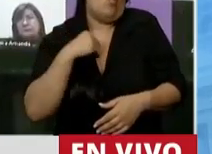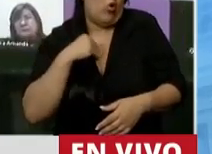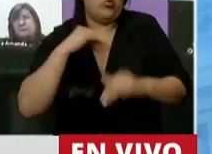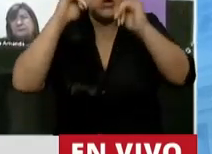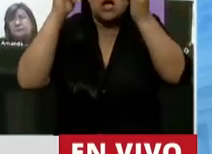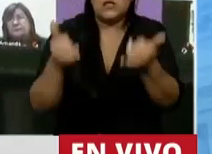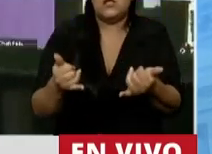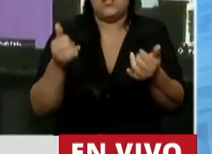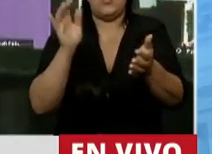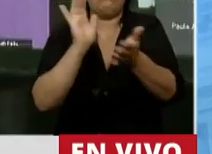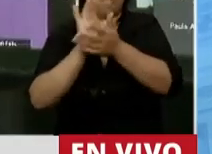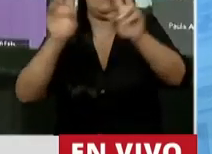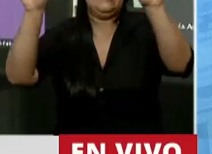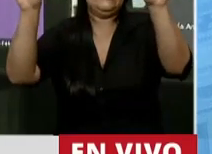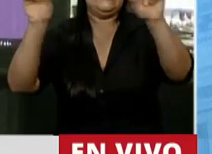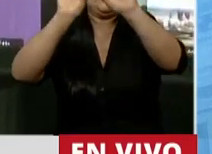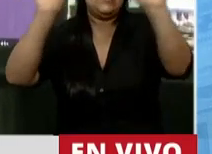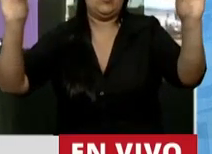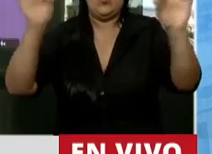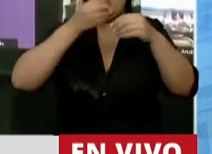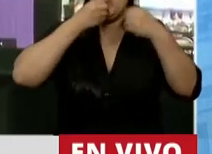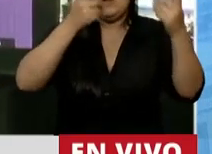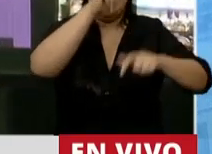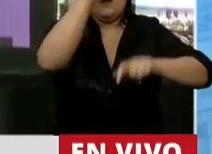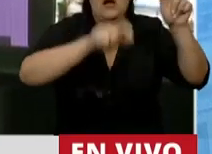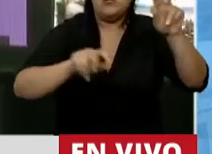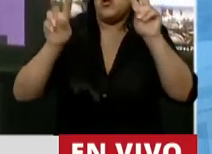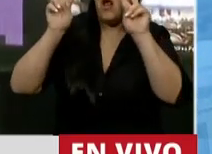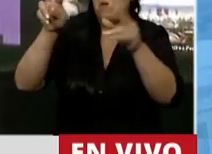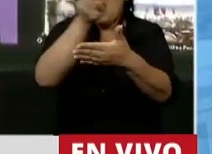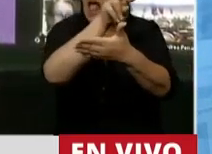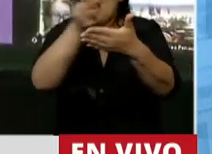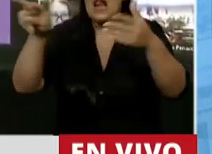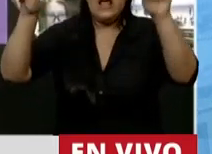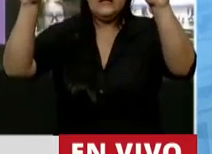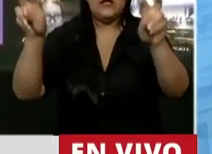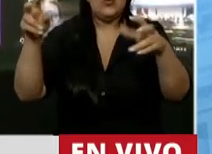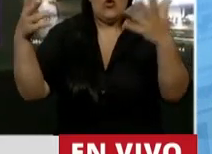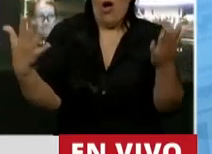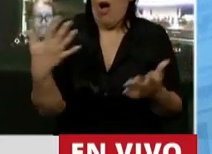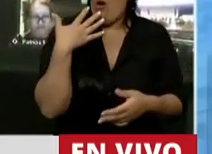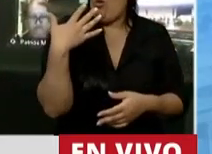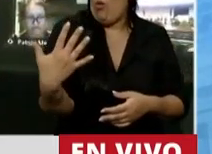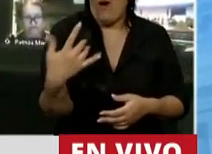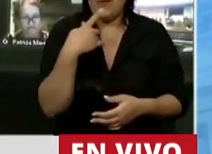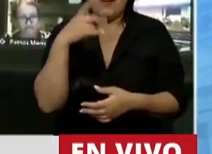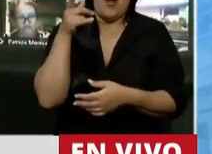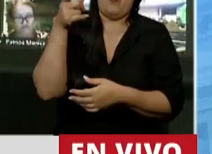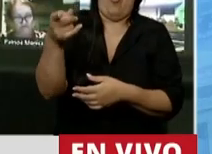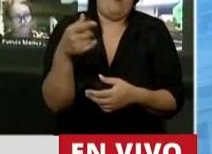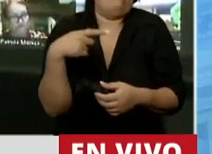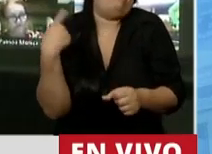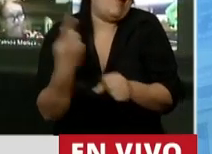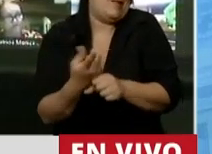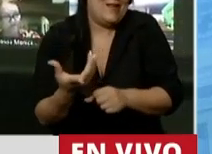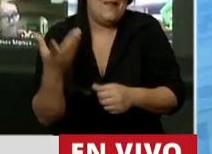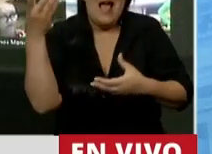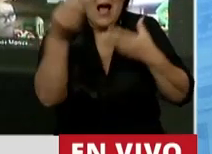y bendecida con un título que a cualquier ciudadano de bien le agradaría, no podría oponerse.